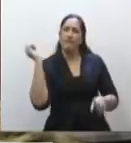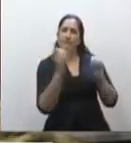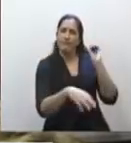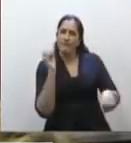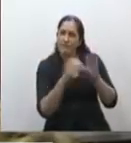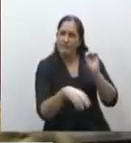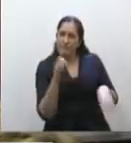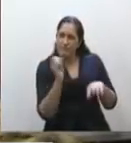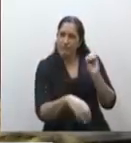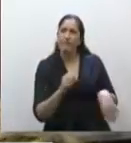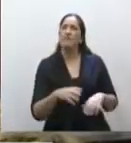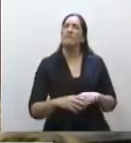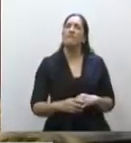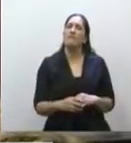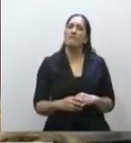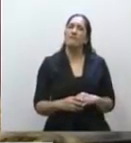agravios,